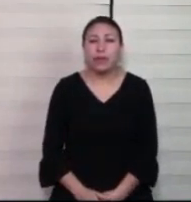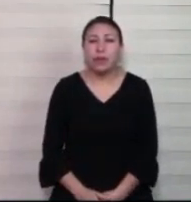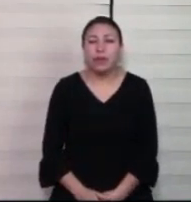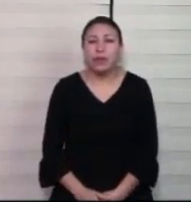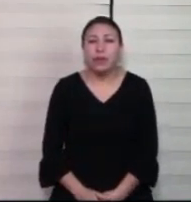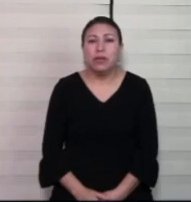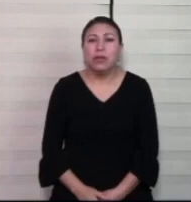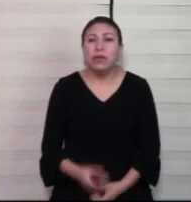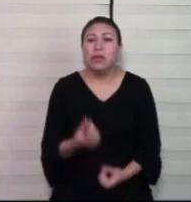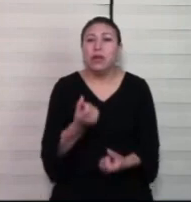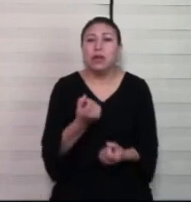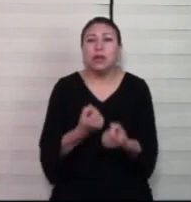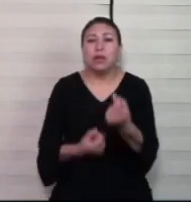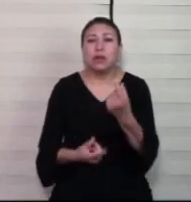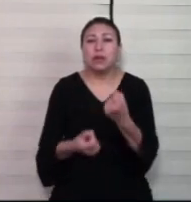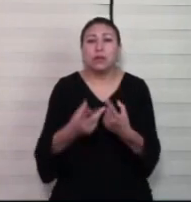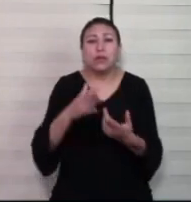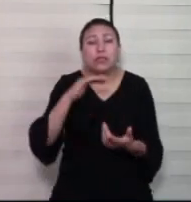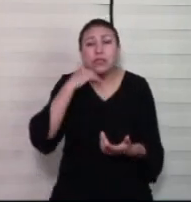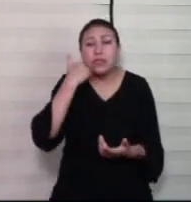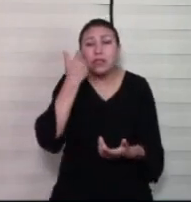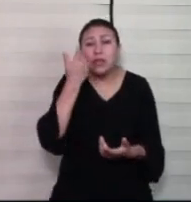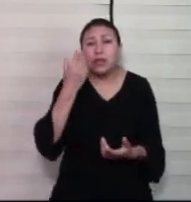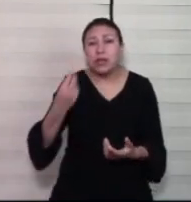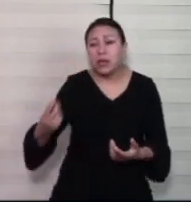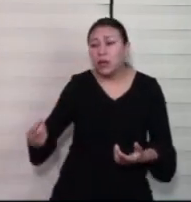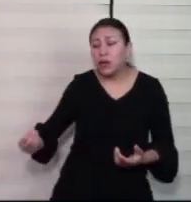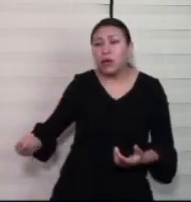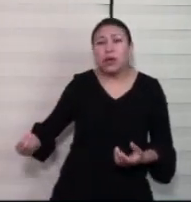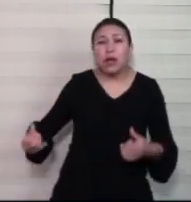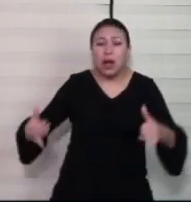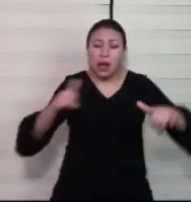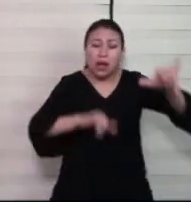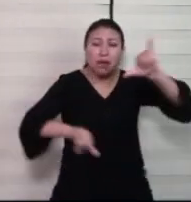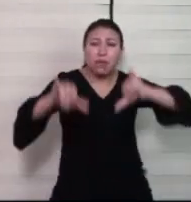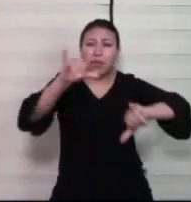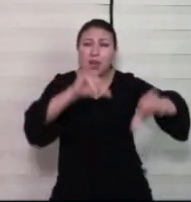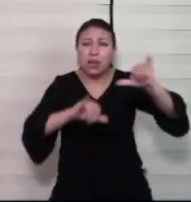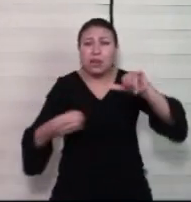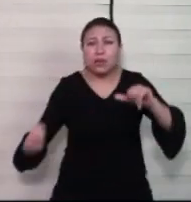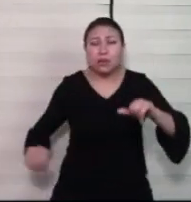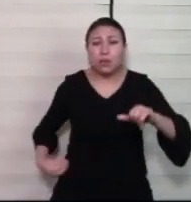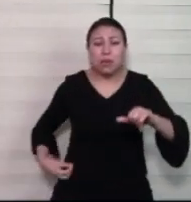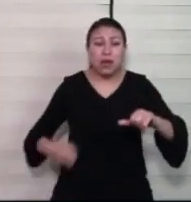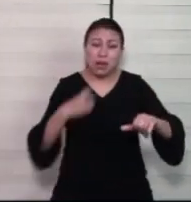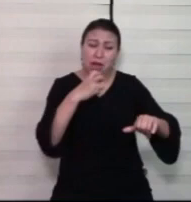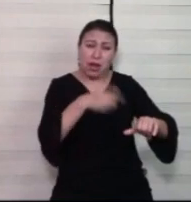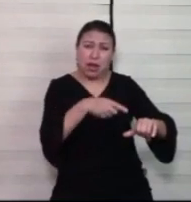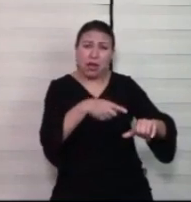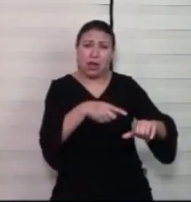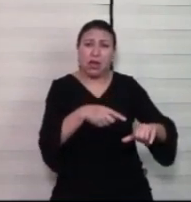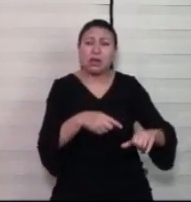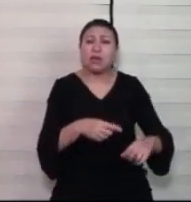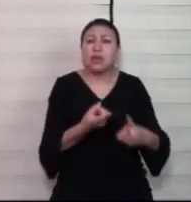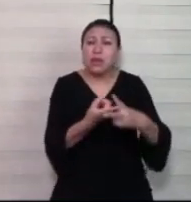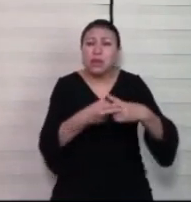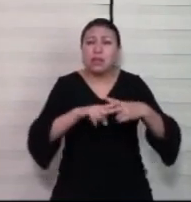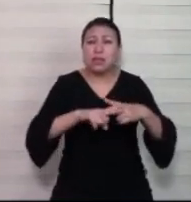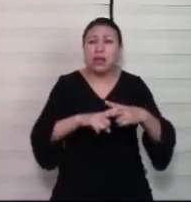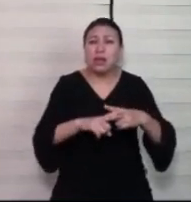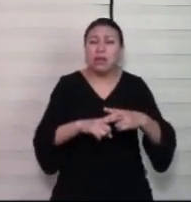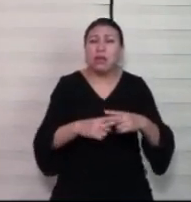y algunos quieren culpar a laboratorios, que fueron ellos los que provocaron